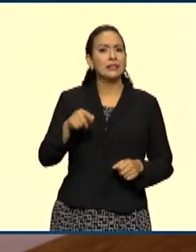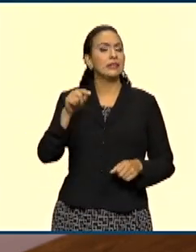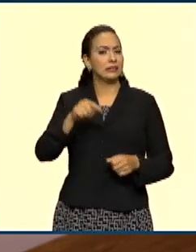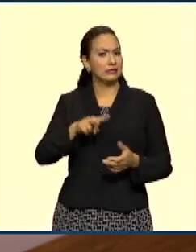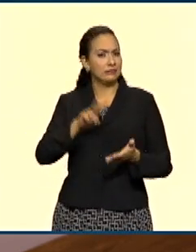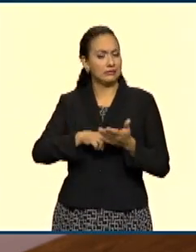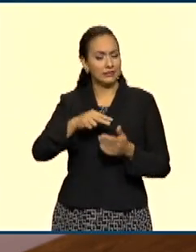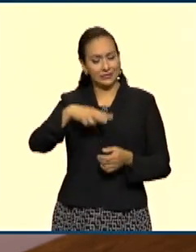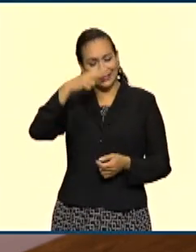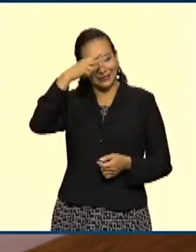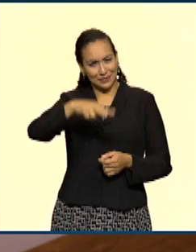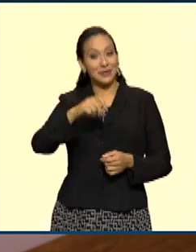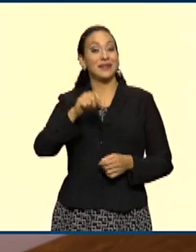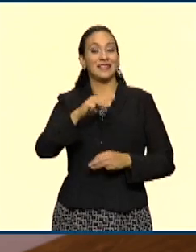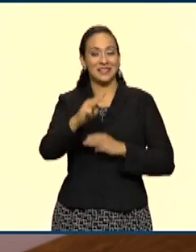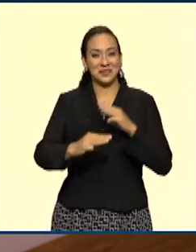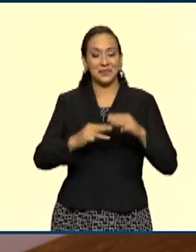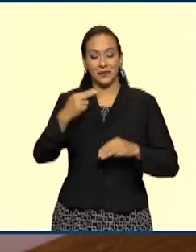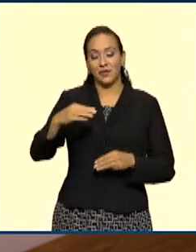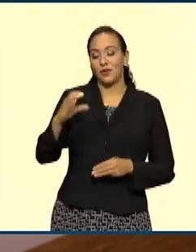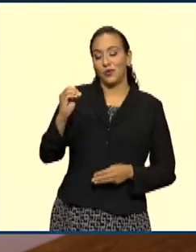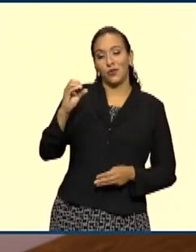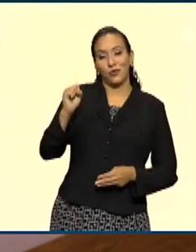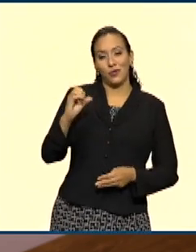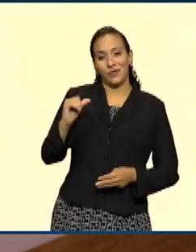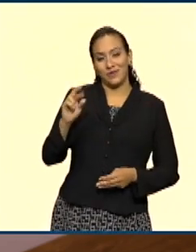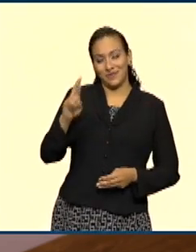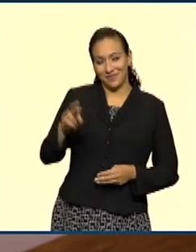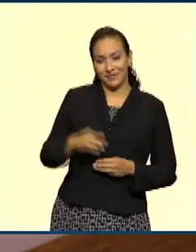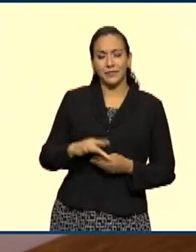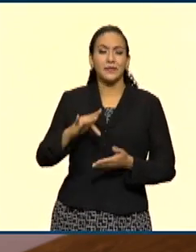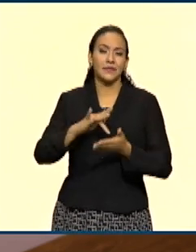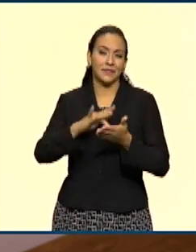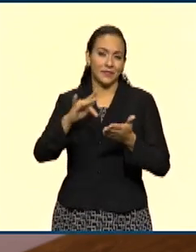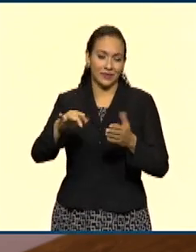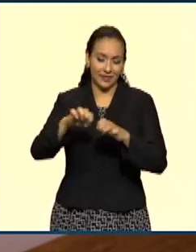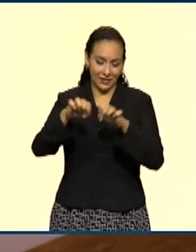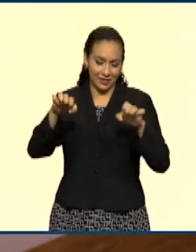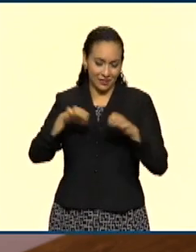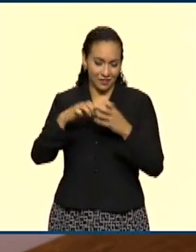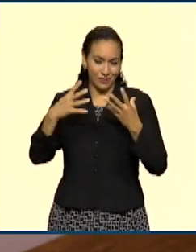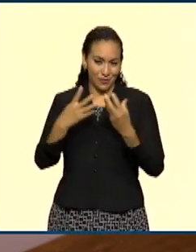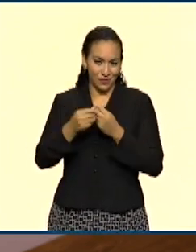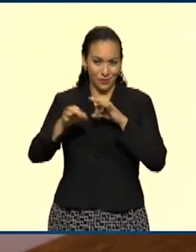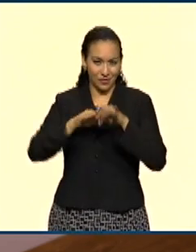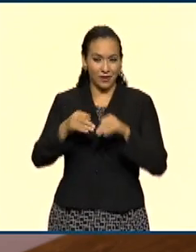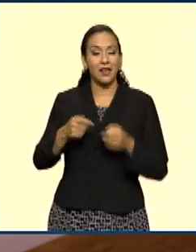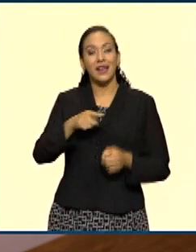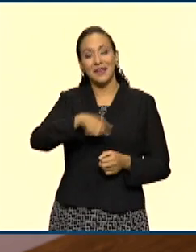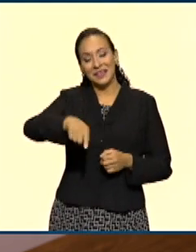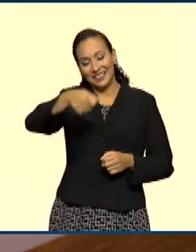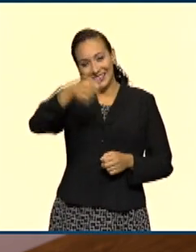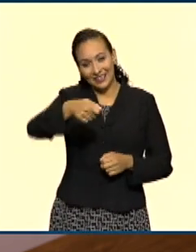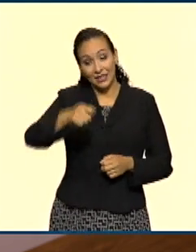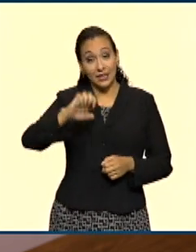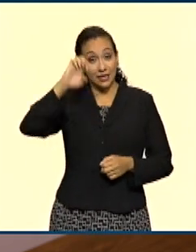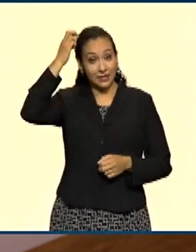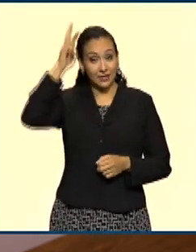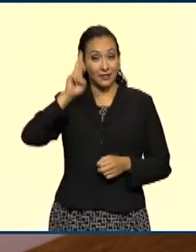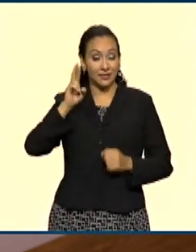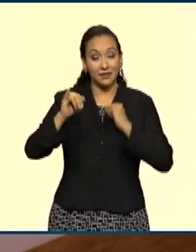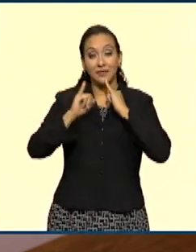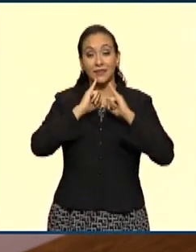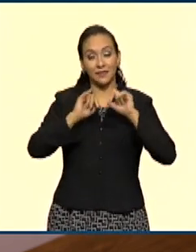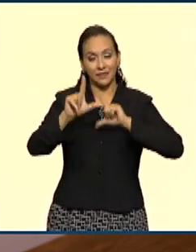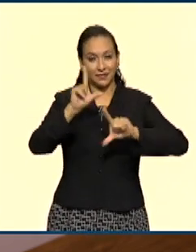de México y de todo el mundo. Soy Óscar González y a nombre de todo este equipo de trabajo le saludamos con mucho gusto Eusiris Rostro